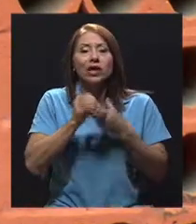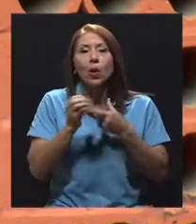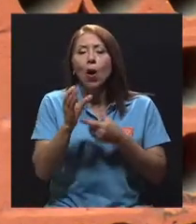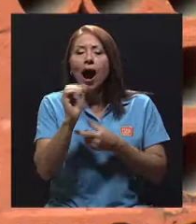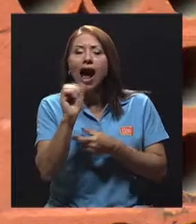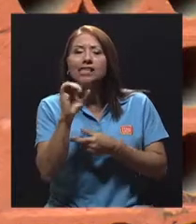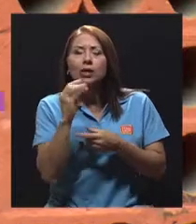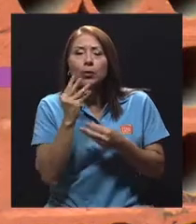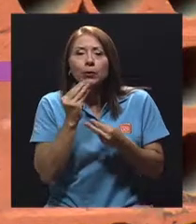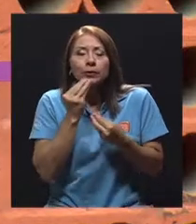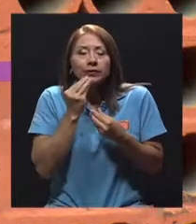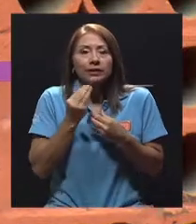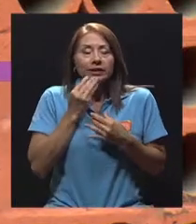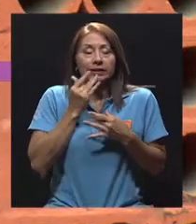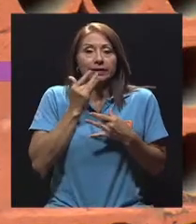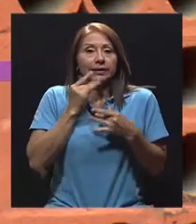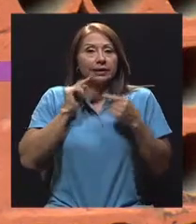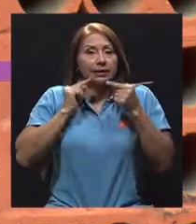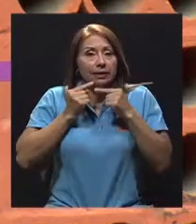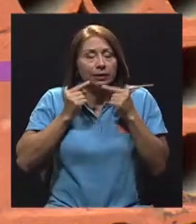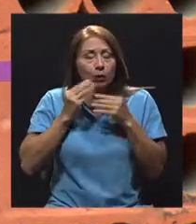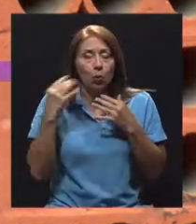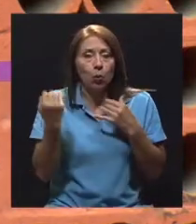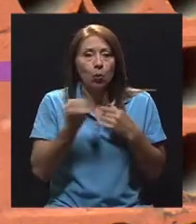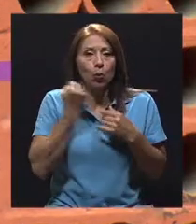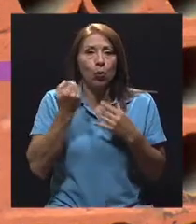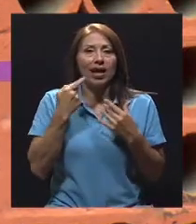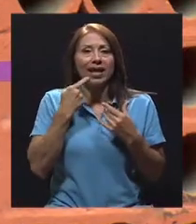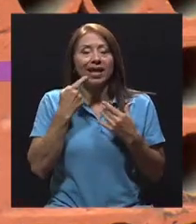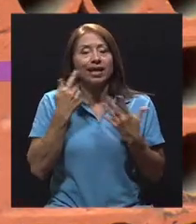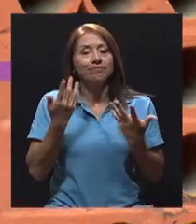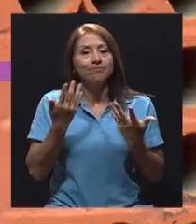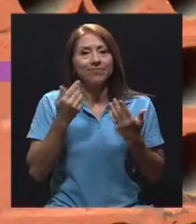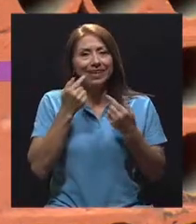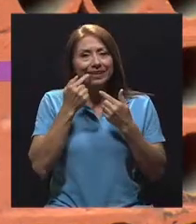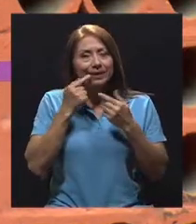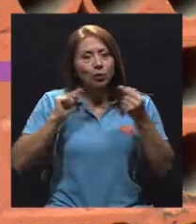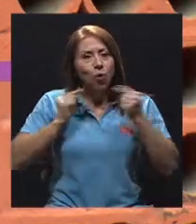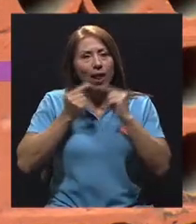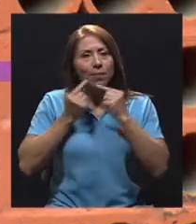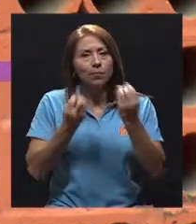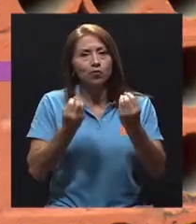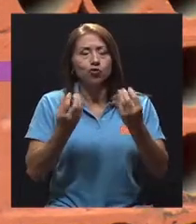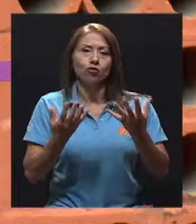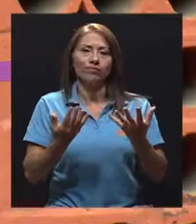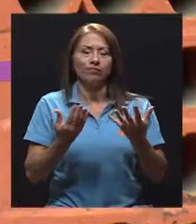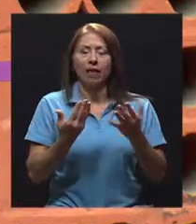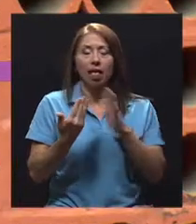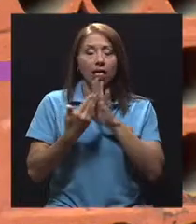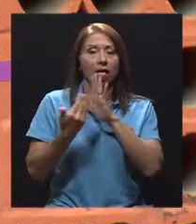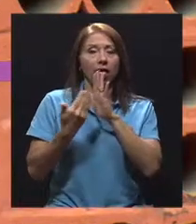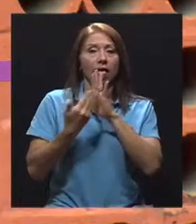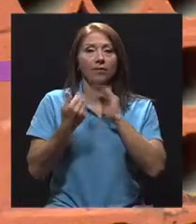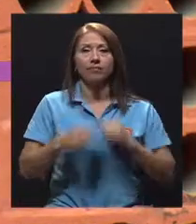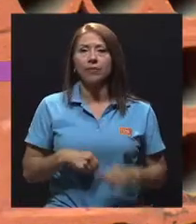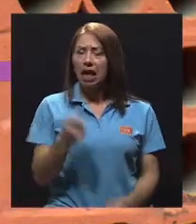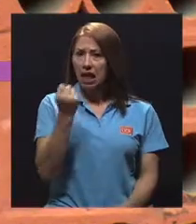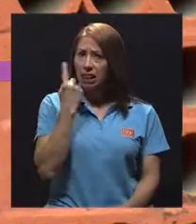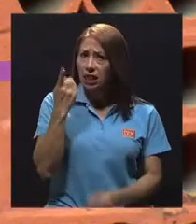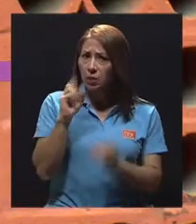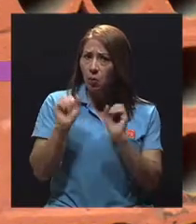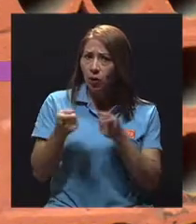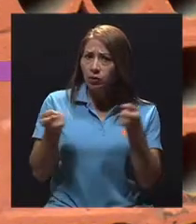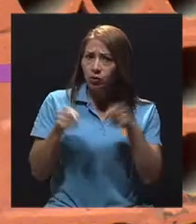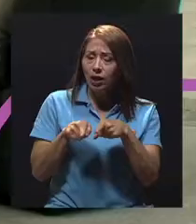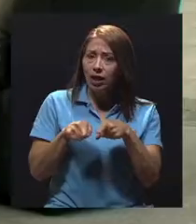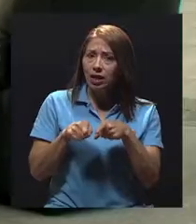ácido. Entonces, donde sienten esta sensación de hipersensibilidad que duele mucho, ¿verdad? Es muy molesta. Le entendí